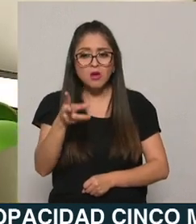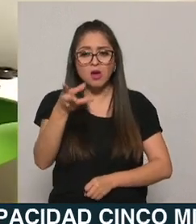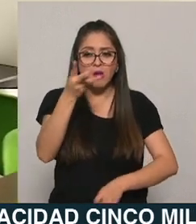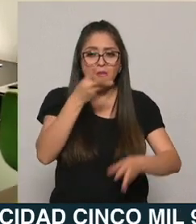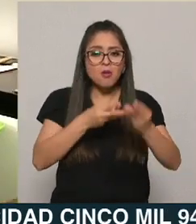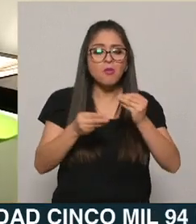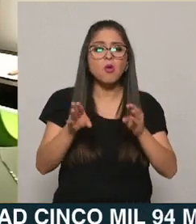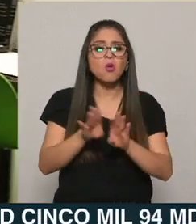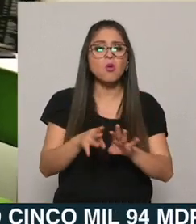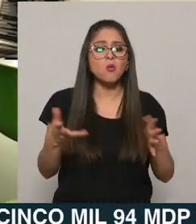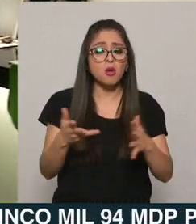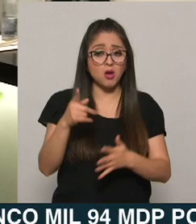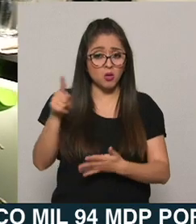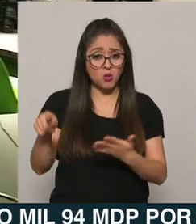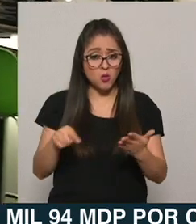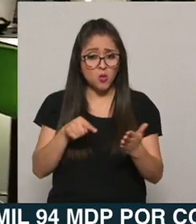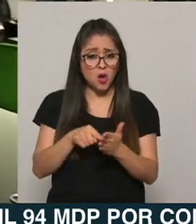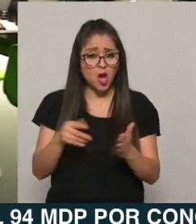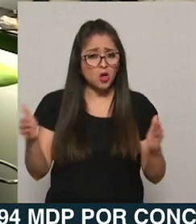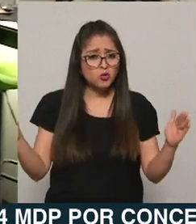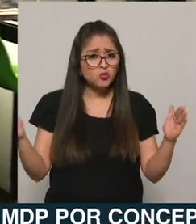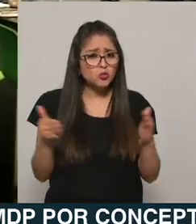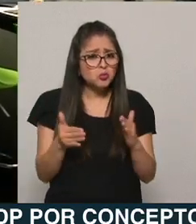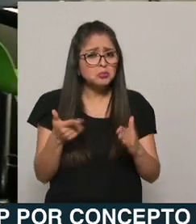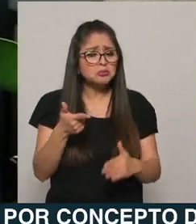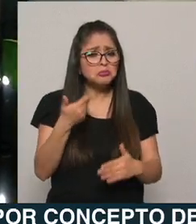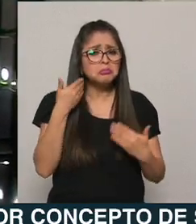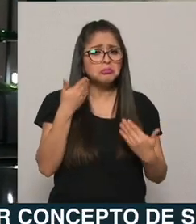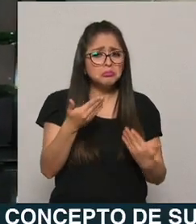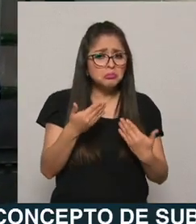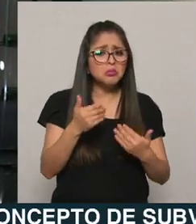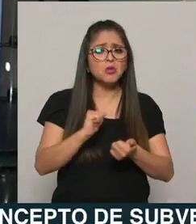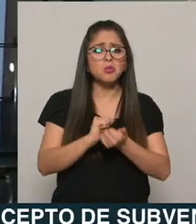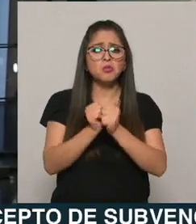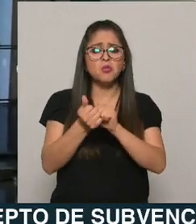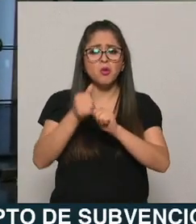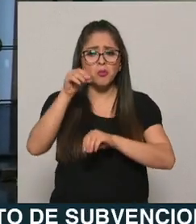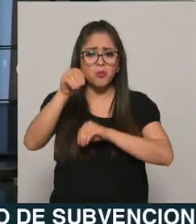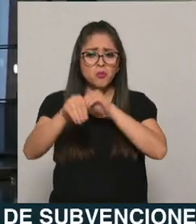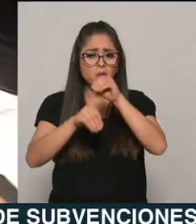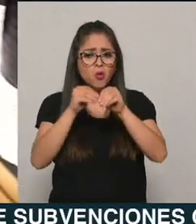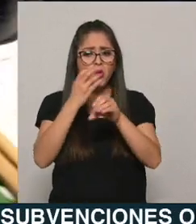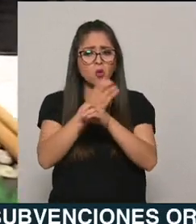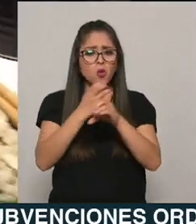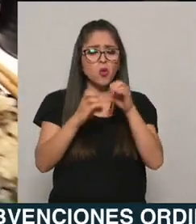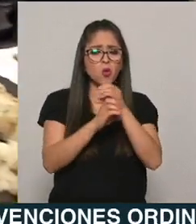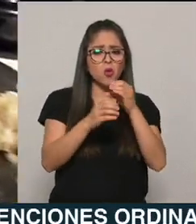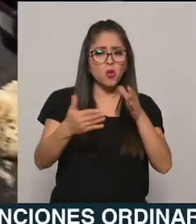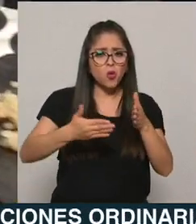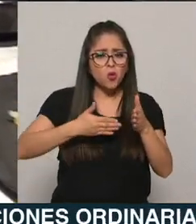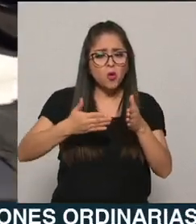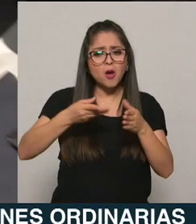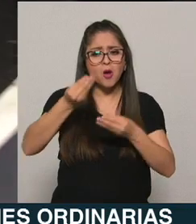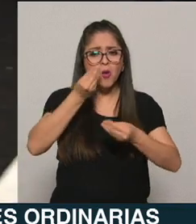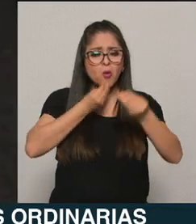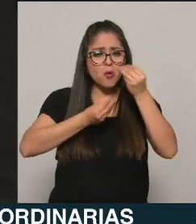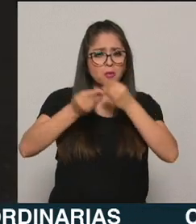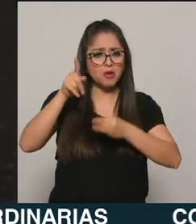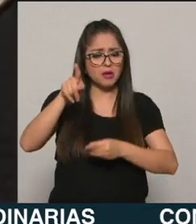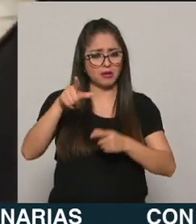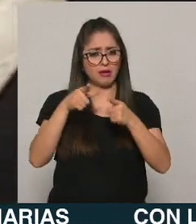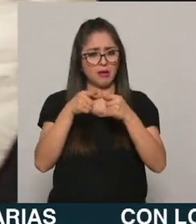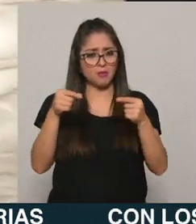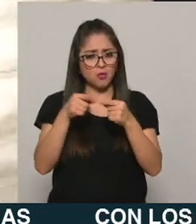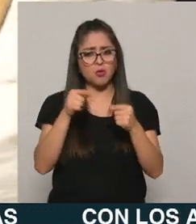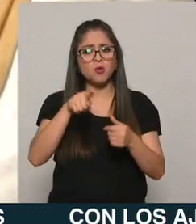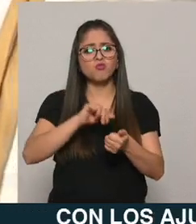El lugar es pequeño, pero muy acogedor, ambientado con ornamentos de cocina japonesa que le da un estilo muy